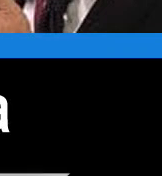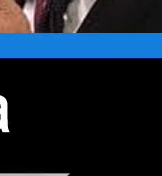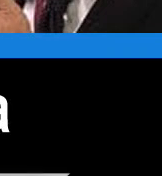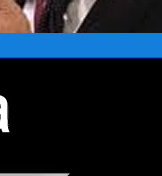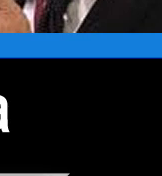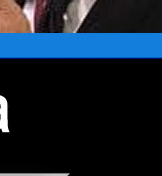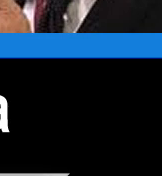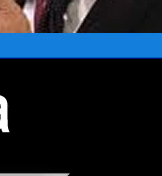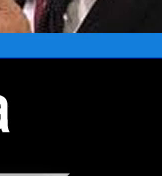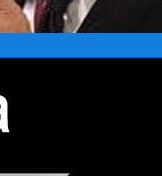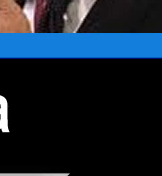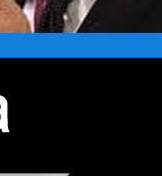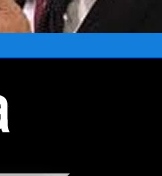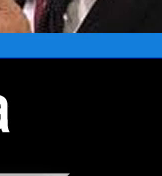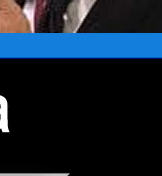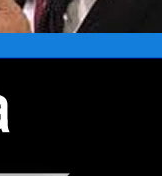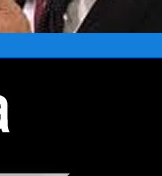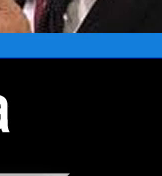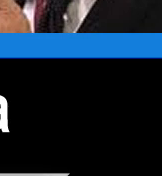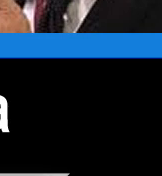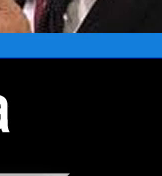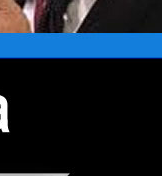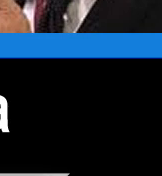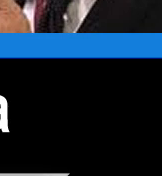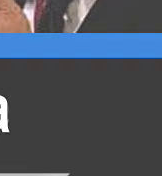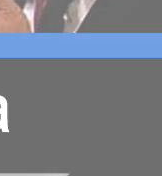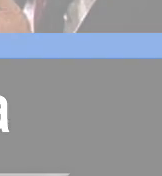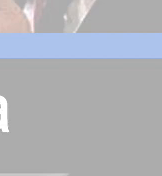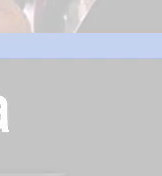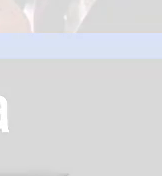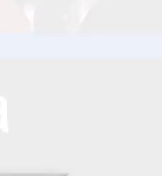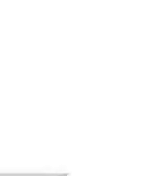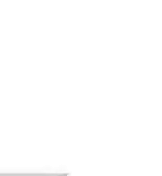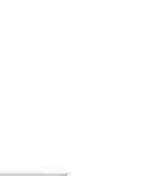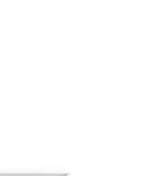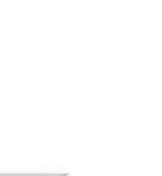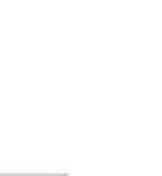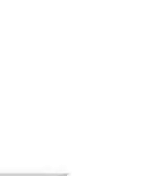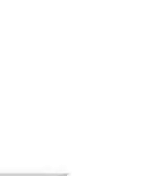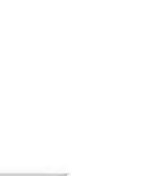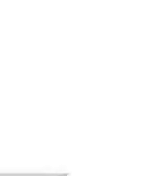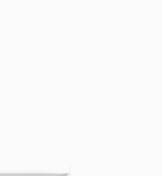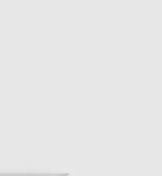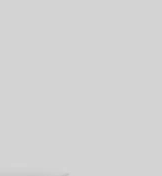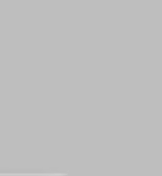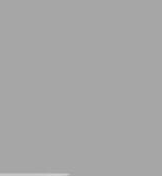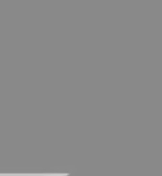Ya estás informado. No olvides darle like a este video, comparte y suscríbete a Escucha Diario.